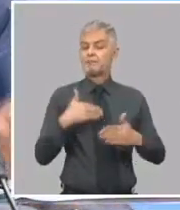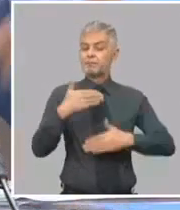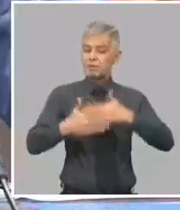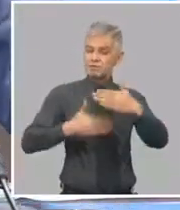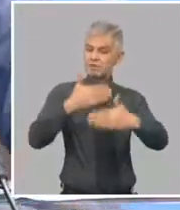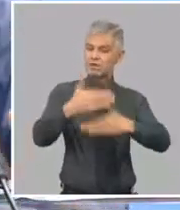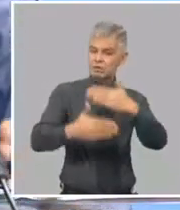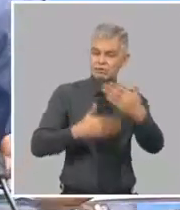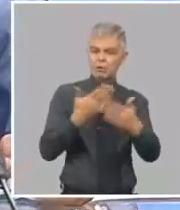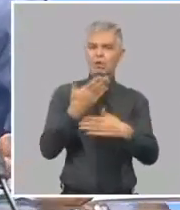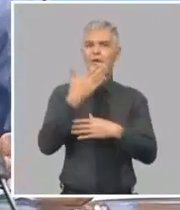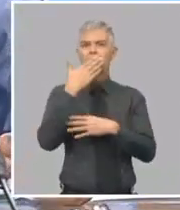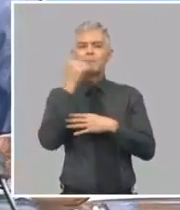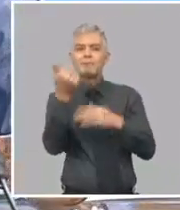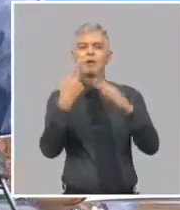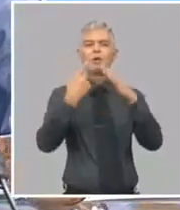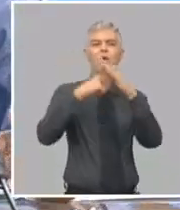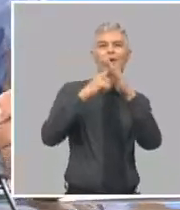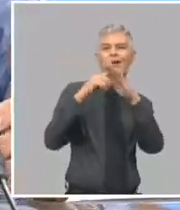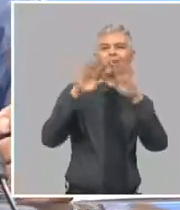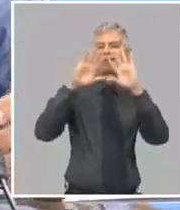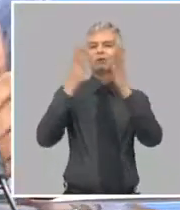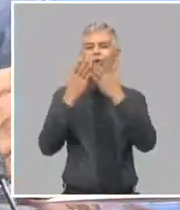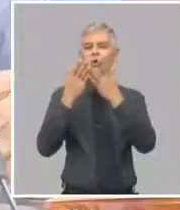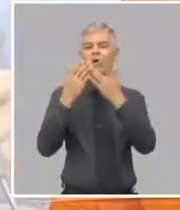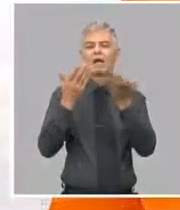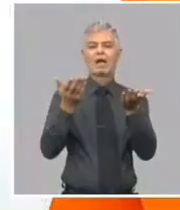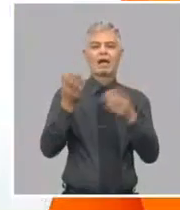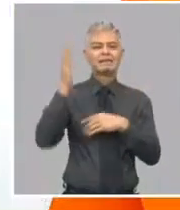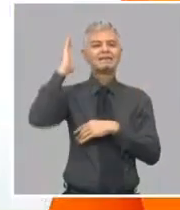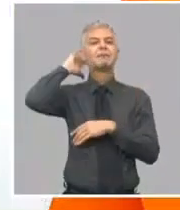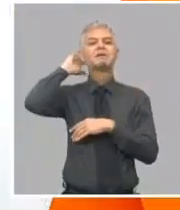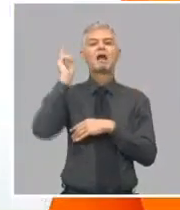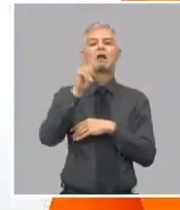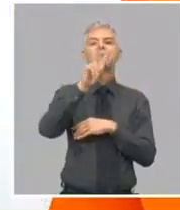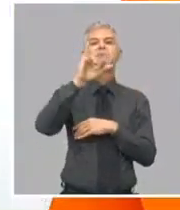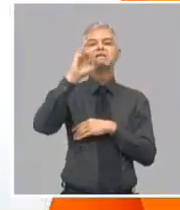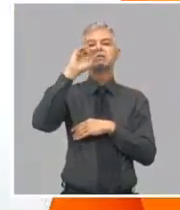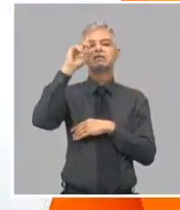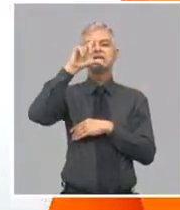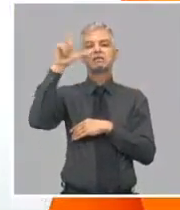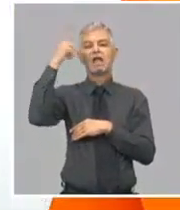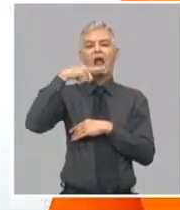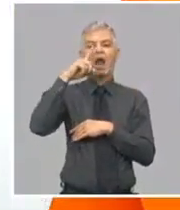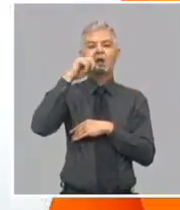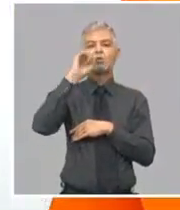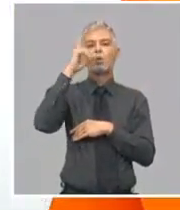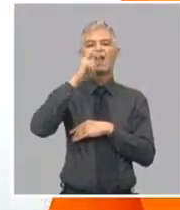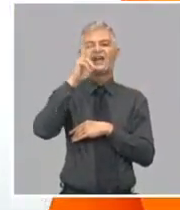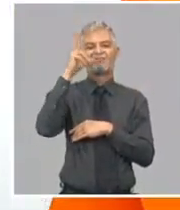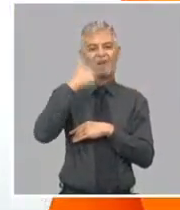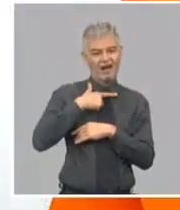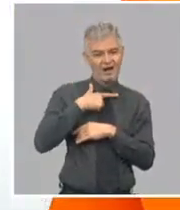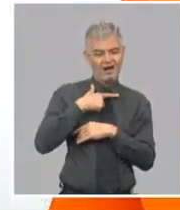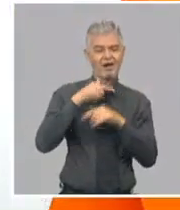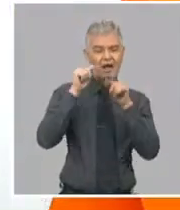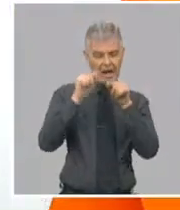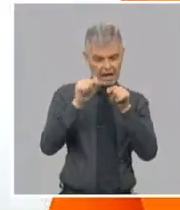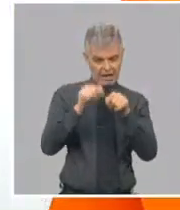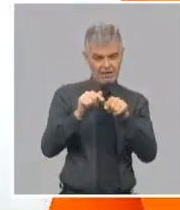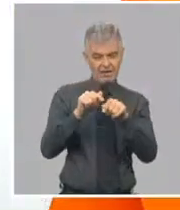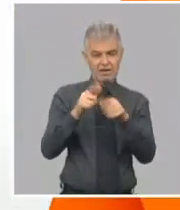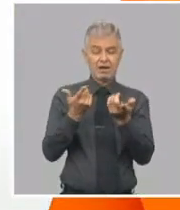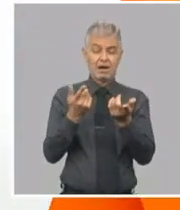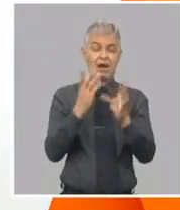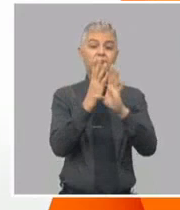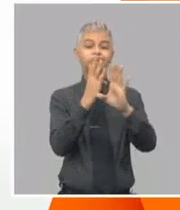proceso inversionista de mejoras en la terminal de villanueva que es de donde salen normalmente donde se concentra la última